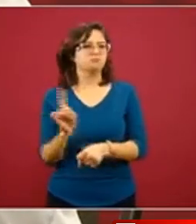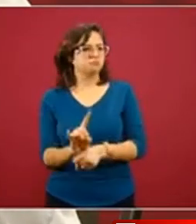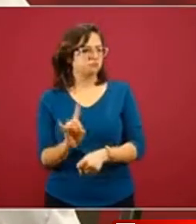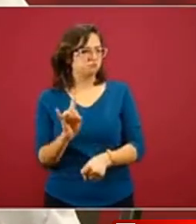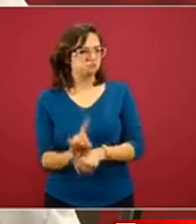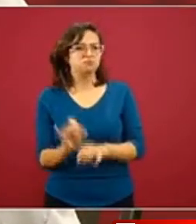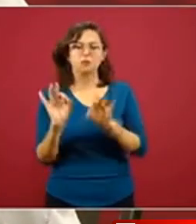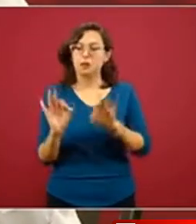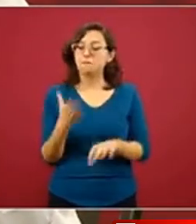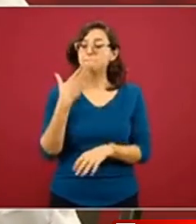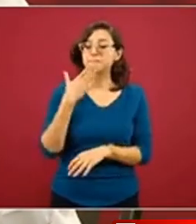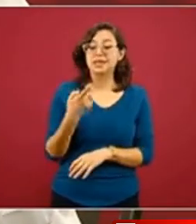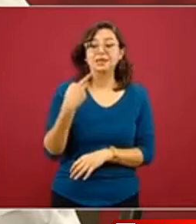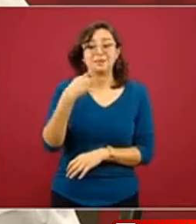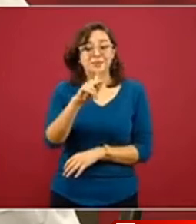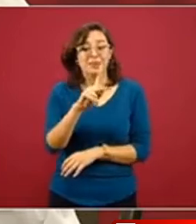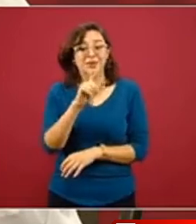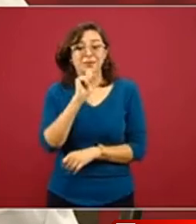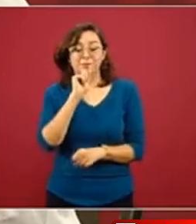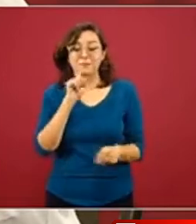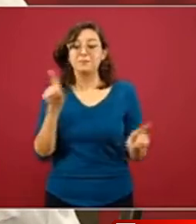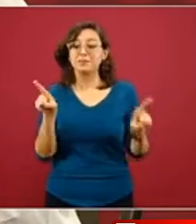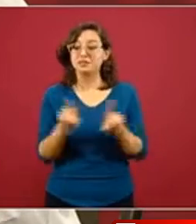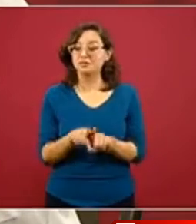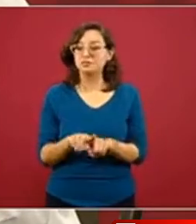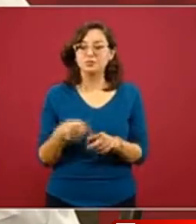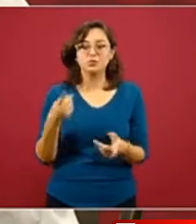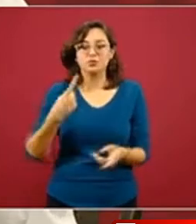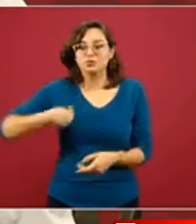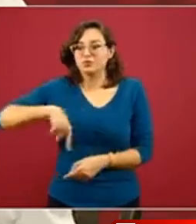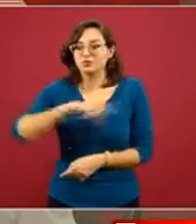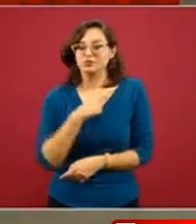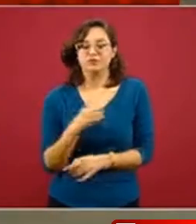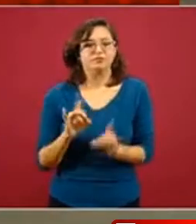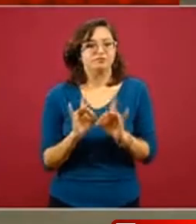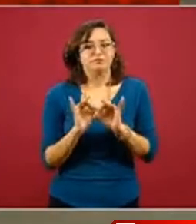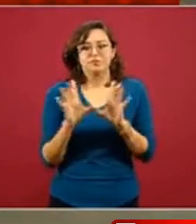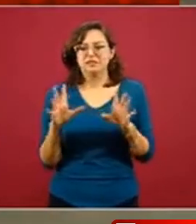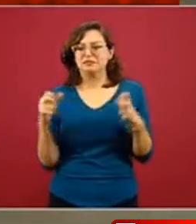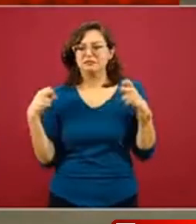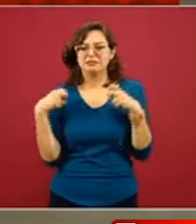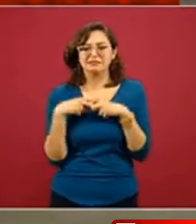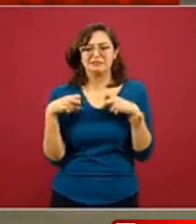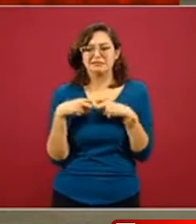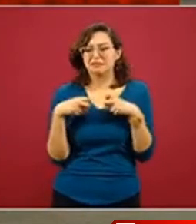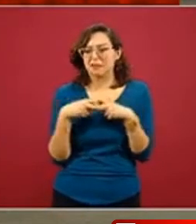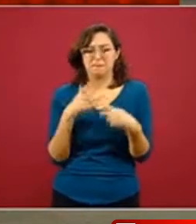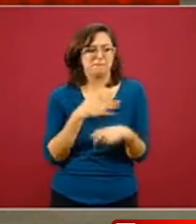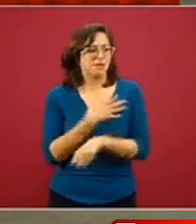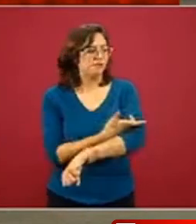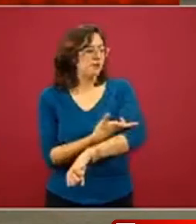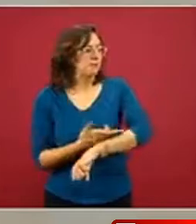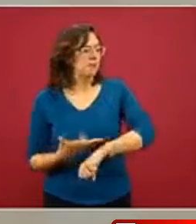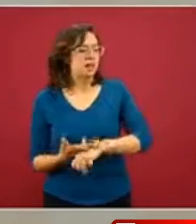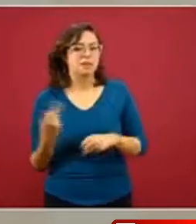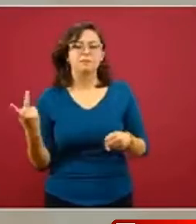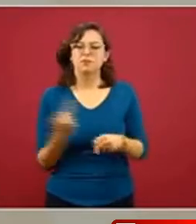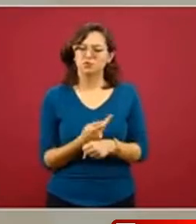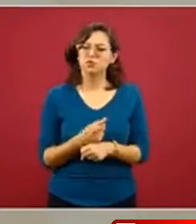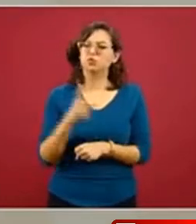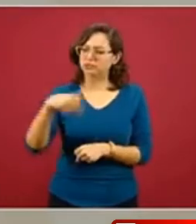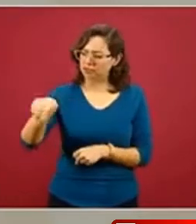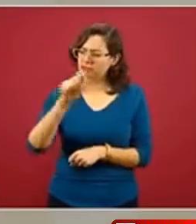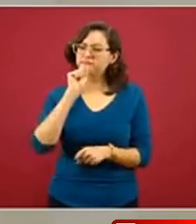simulacros, pero también nos llena de angustia el que la familia que le está sucediendo, y por favor hagan